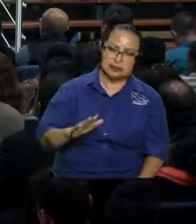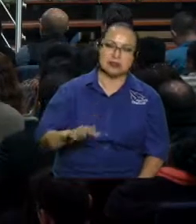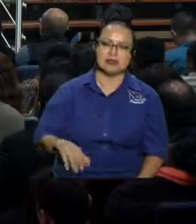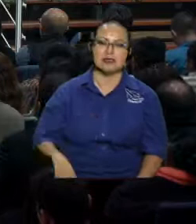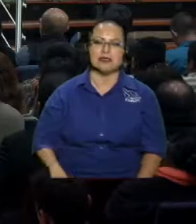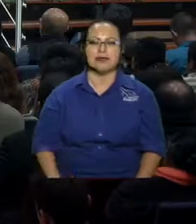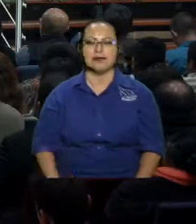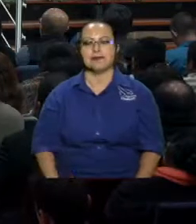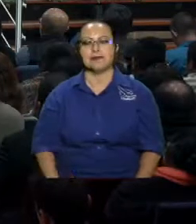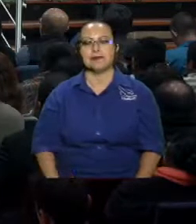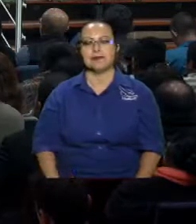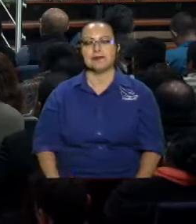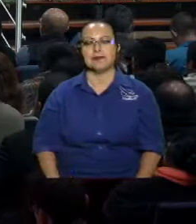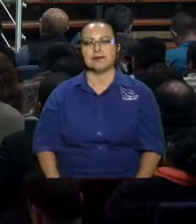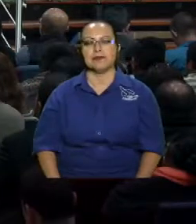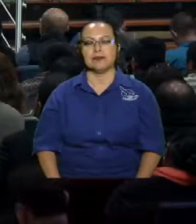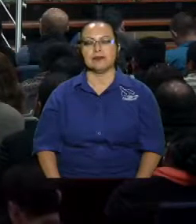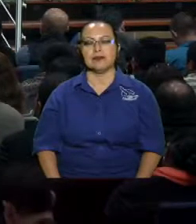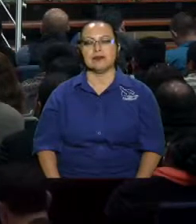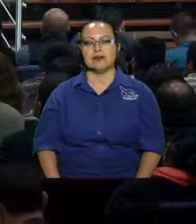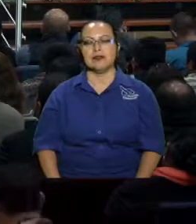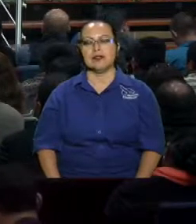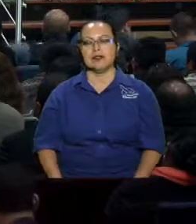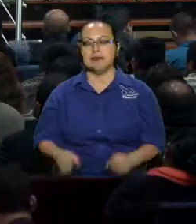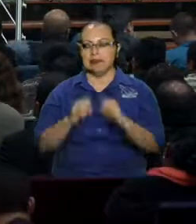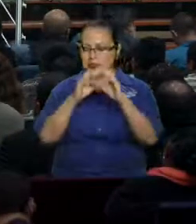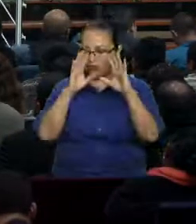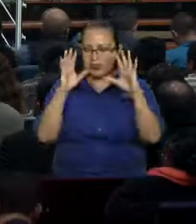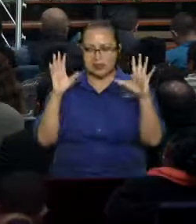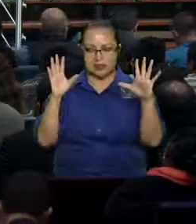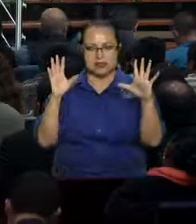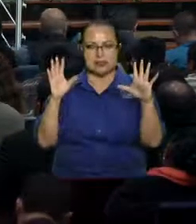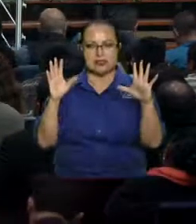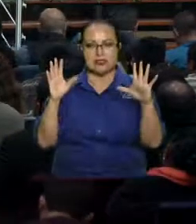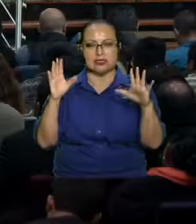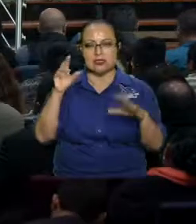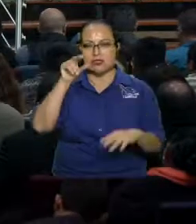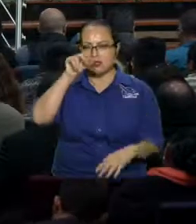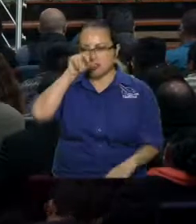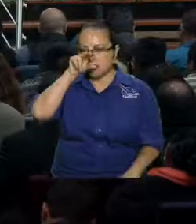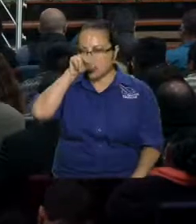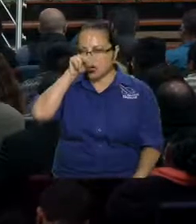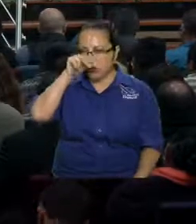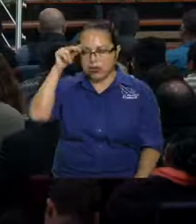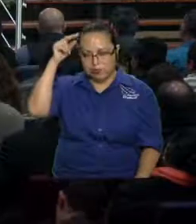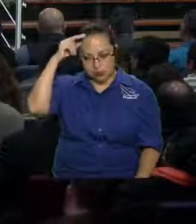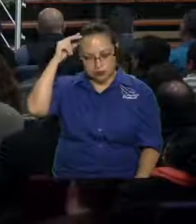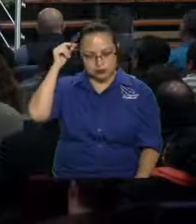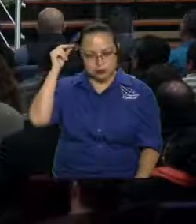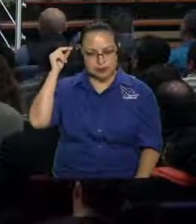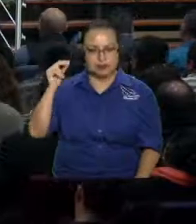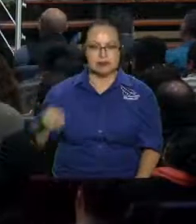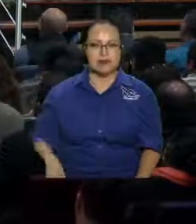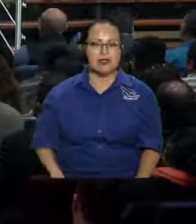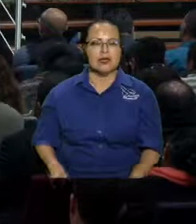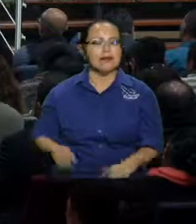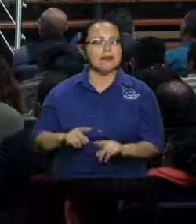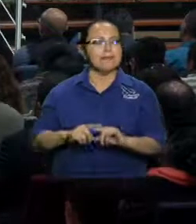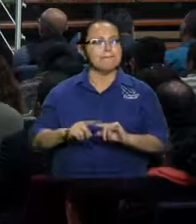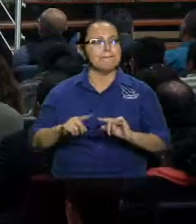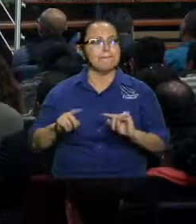descomponedores. Bueno, aquí empiezan a decir cuáles son los carroñeros, impresionante, y dentro de ellos está el cuervo. Entonces,